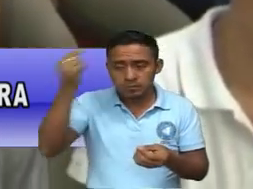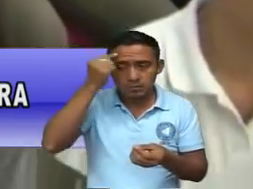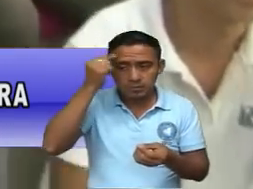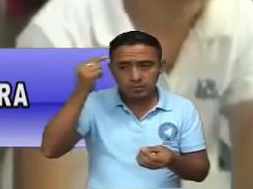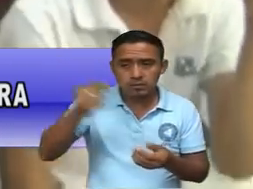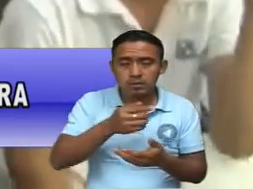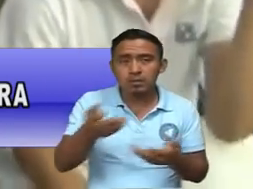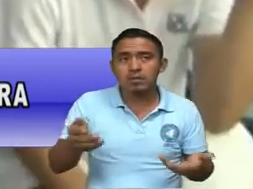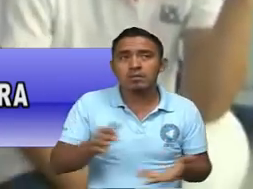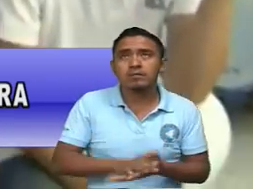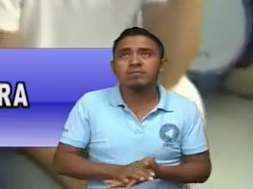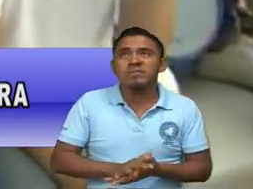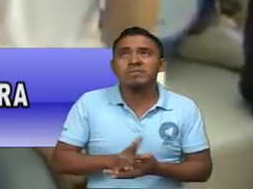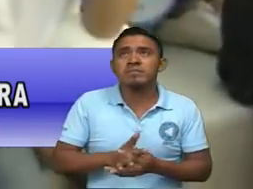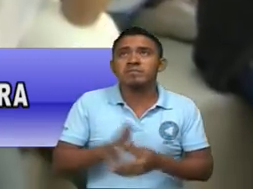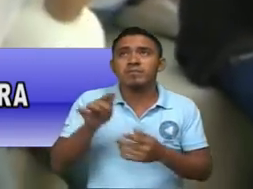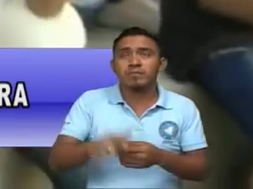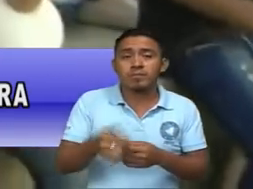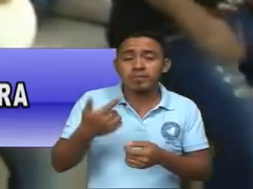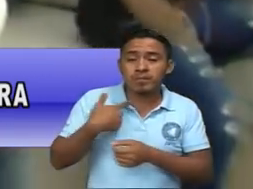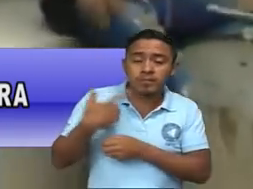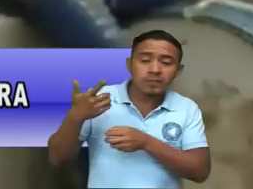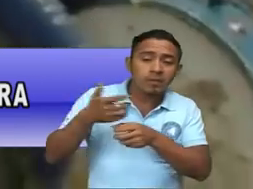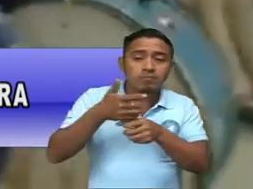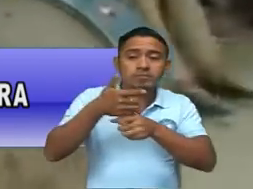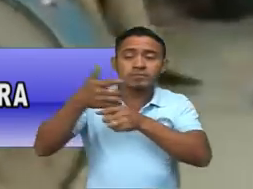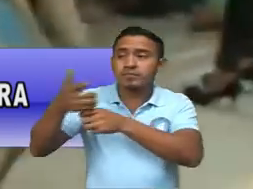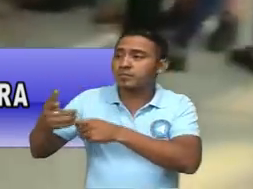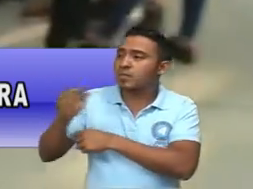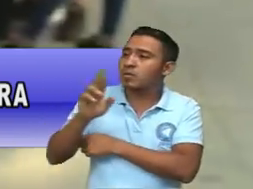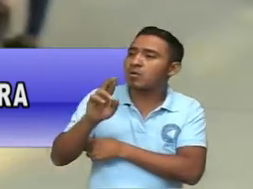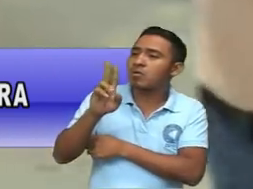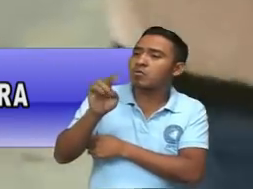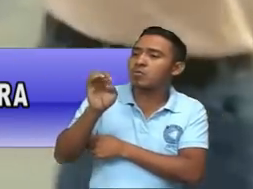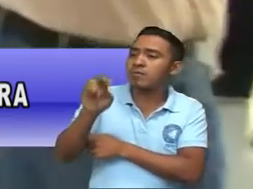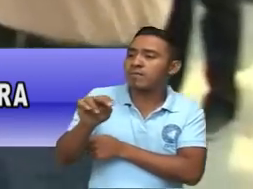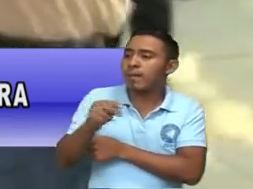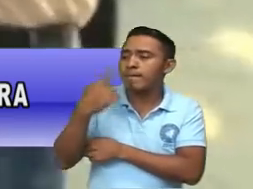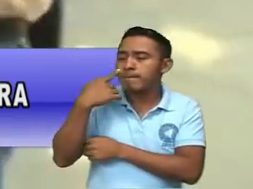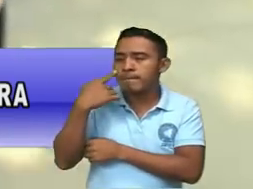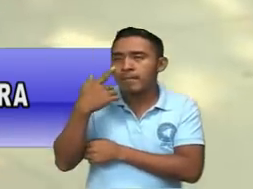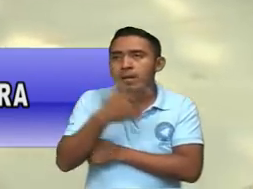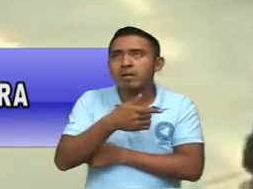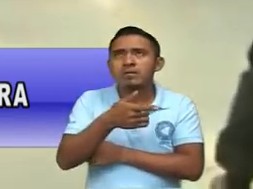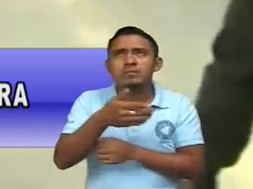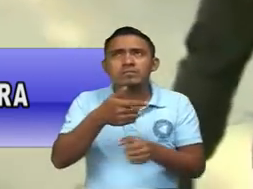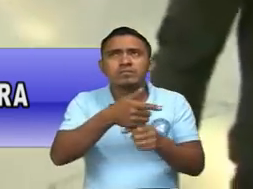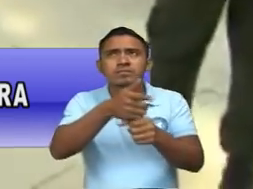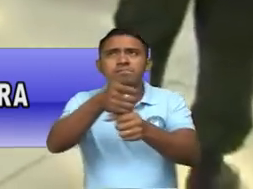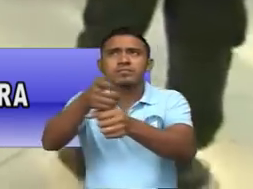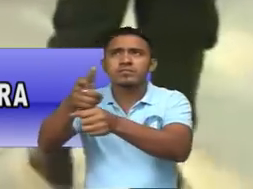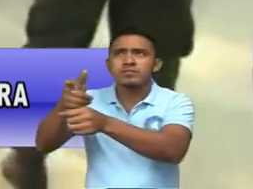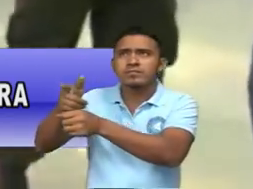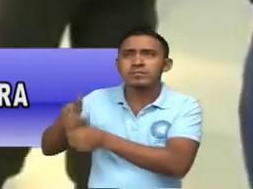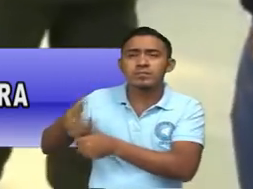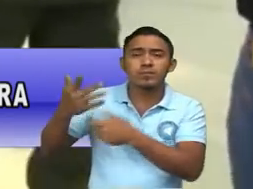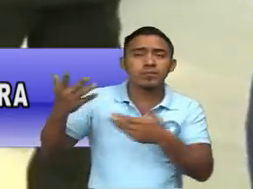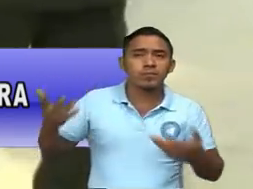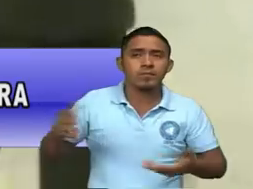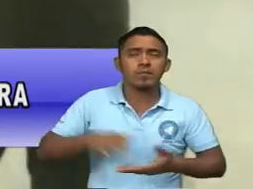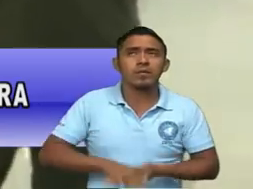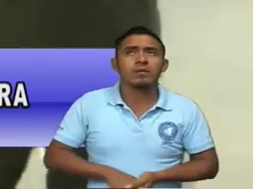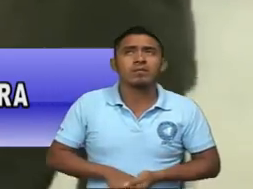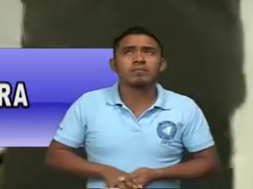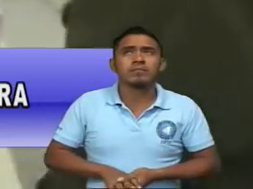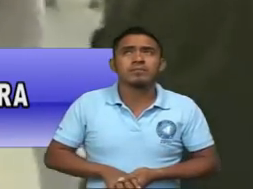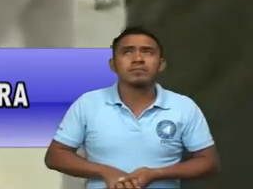concientización. Vamos a tratar de movernos por este lado, Rubén, para que ustedes se den una idea también de la otra parte,